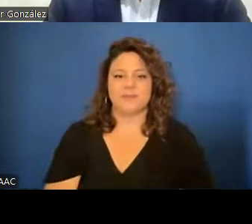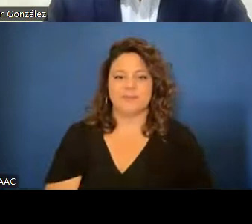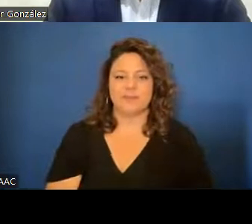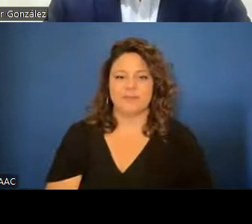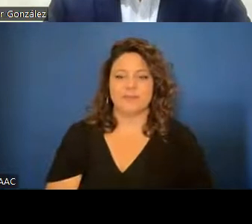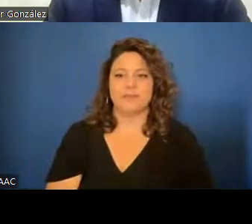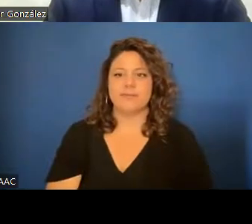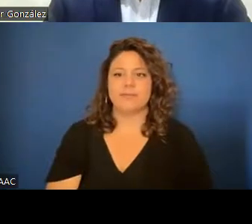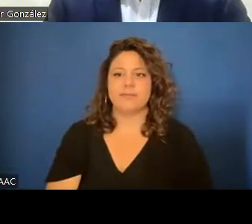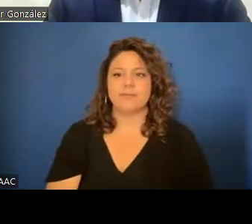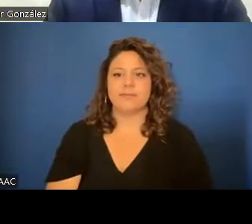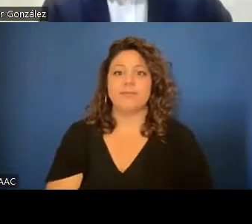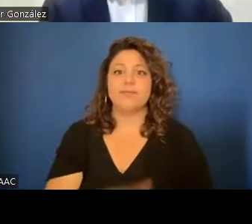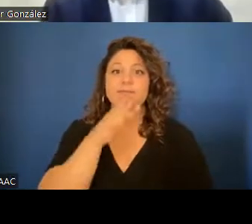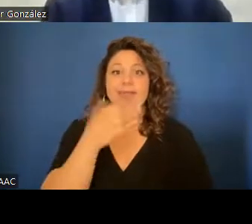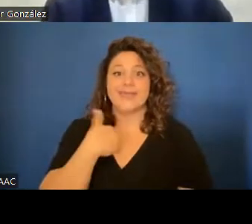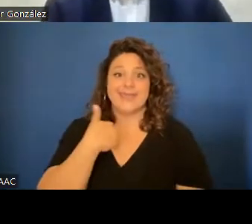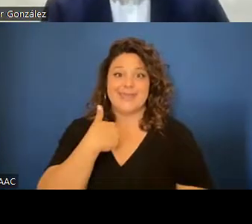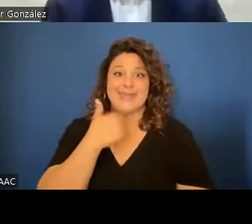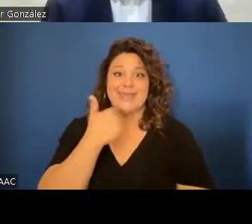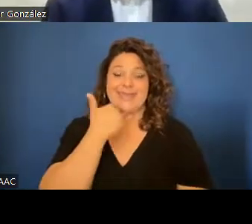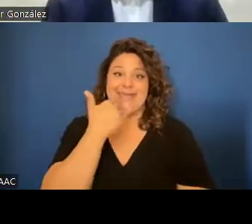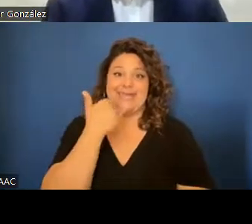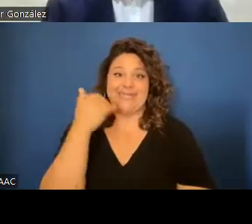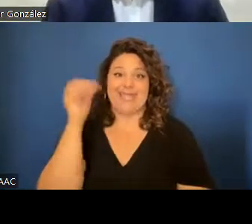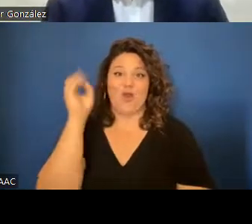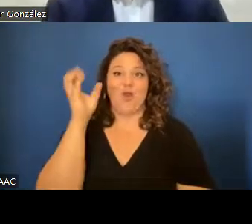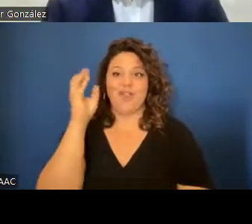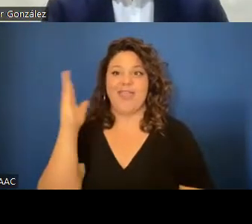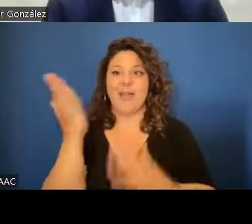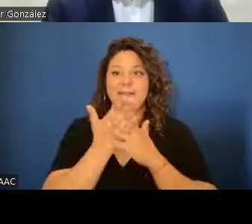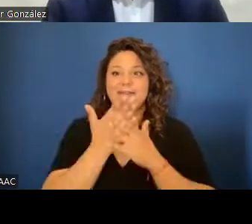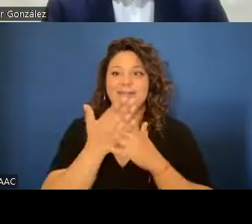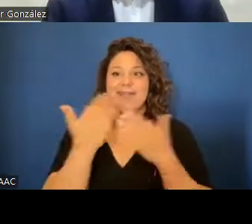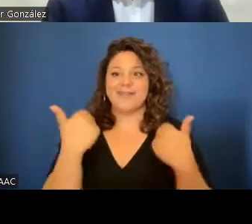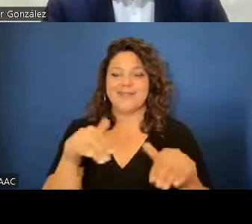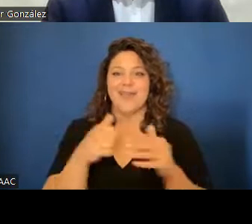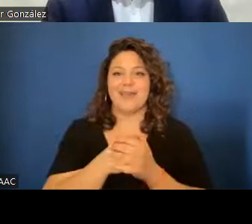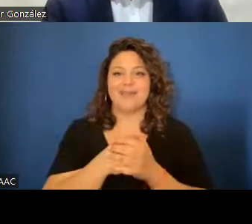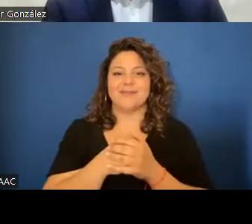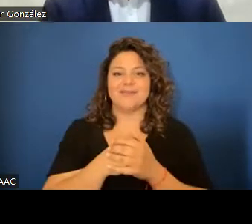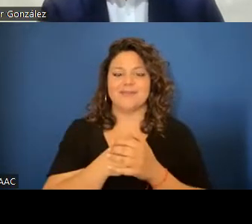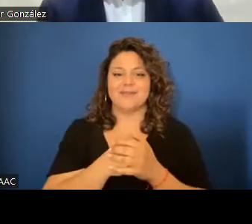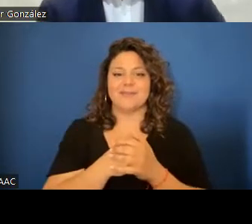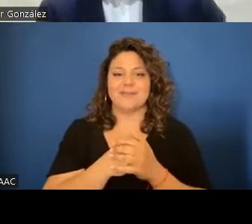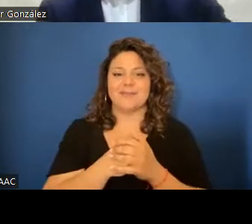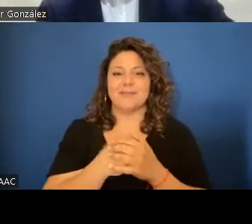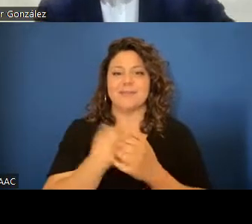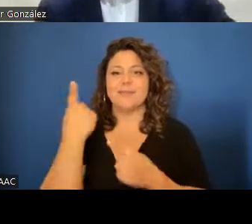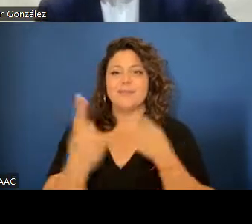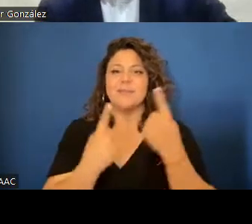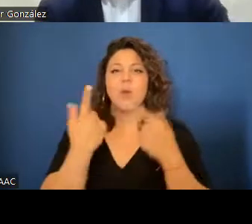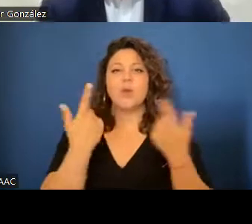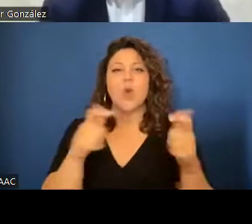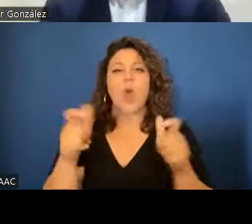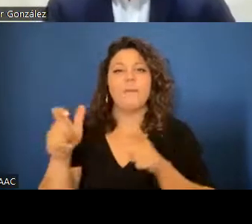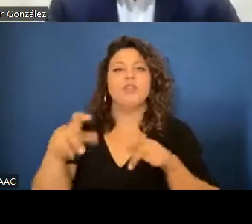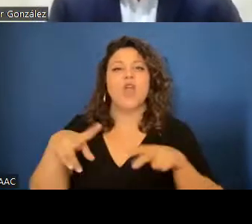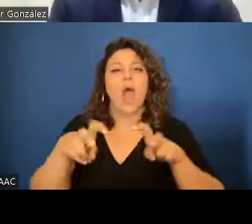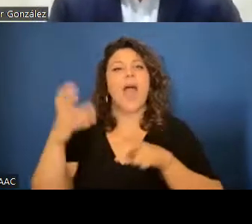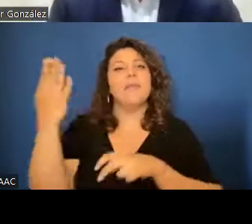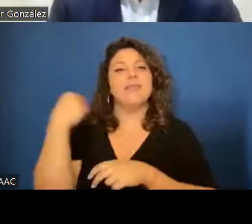le pusieron también, bueno, no le dejaron cambiar de destino, es decir, le impusieron una serie de sanciones porque decía que estaba incumpliendo